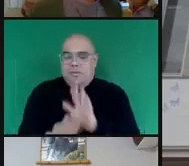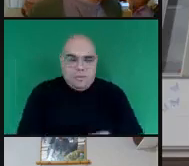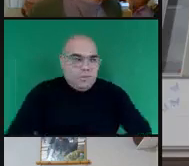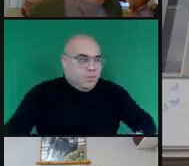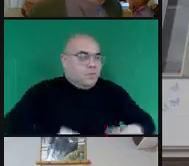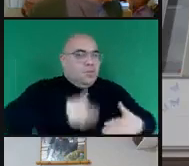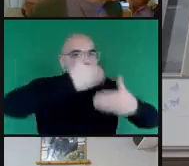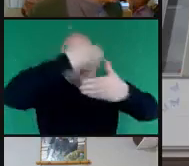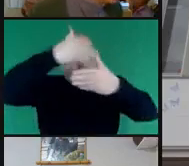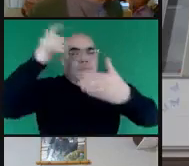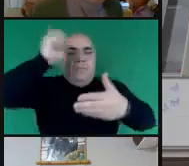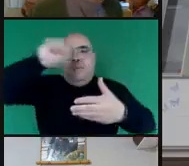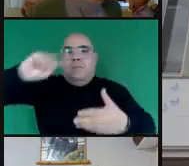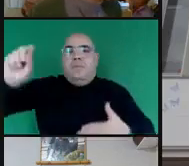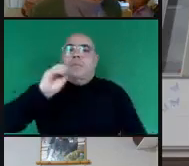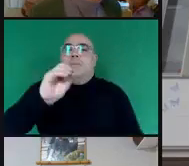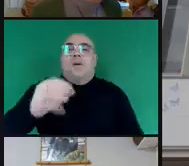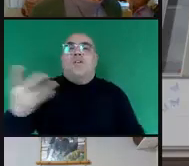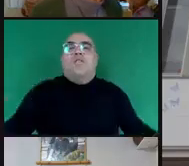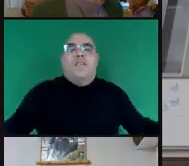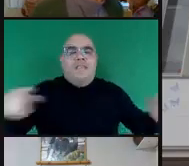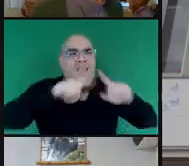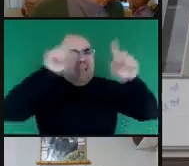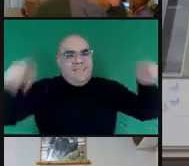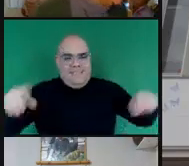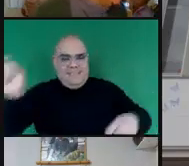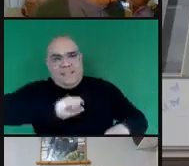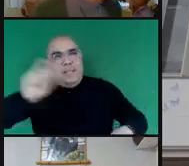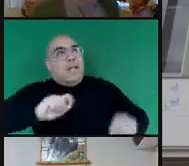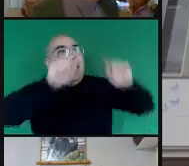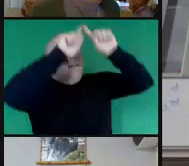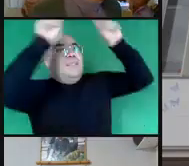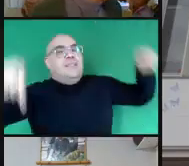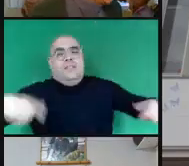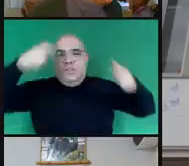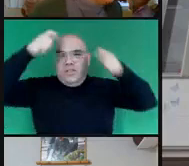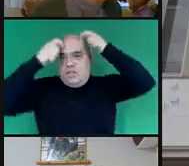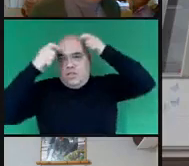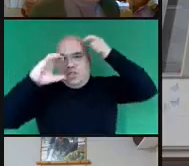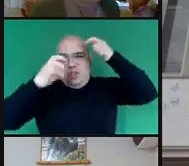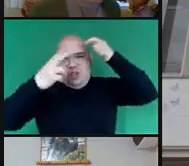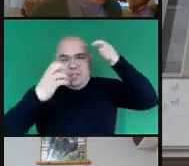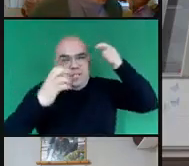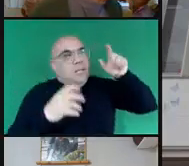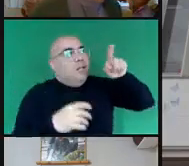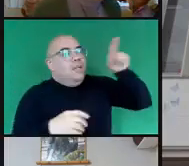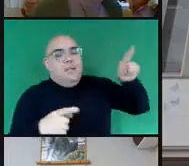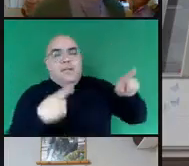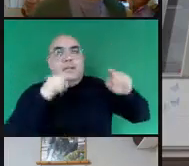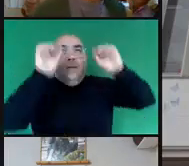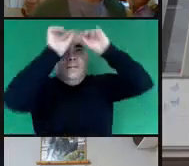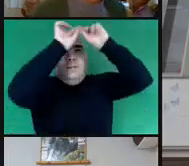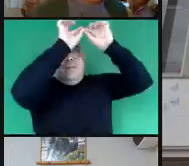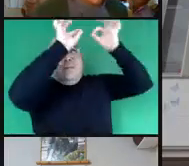el graffiti en la Plaza Che, en la fachada de la Biblioteca General, insistamos en lo que nos une